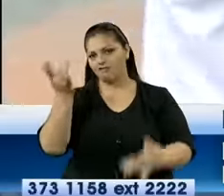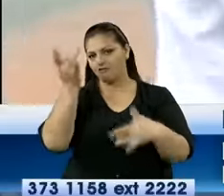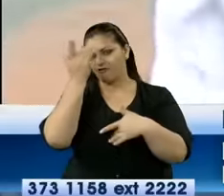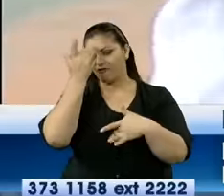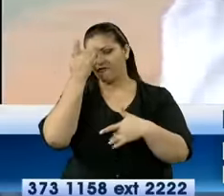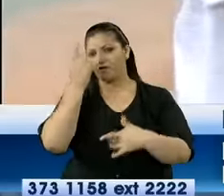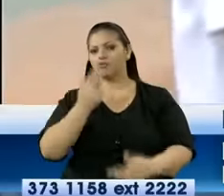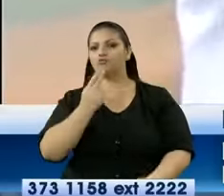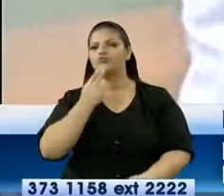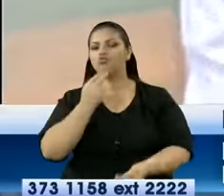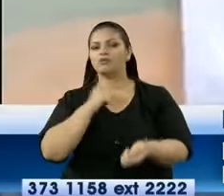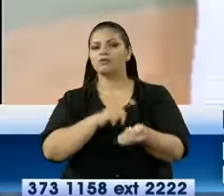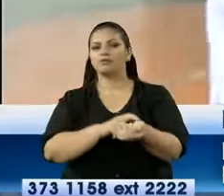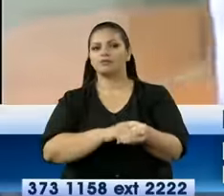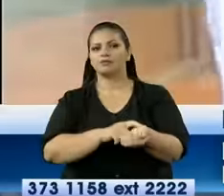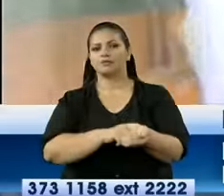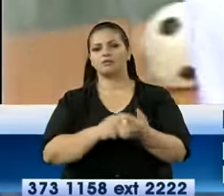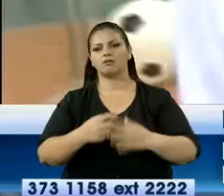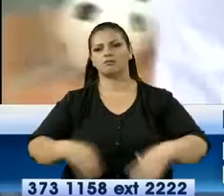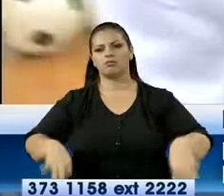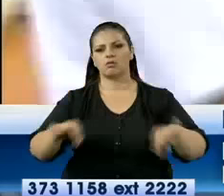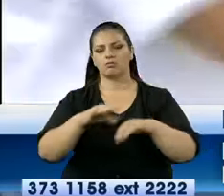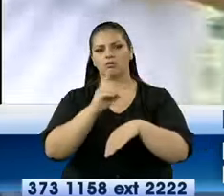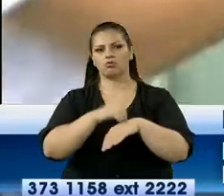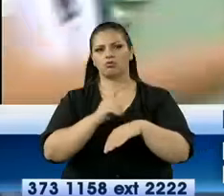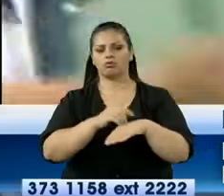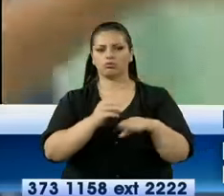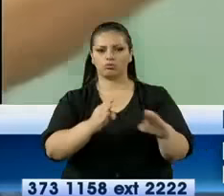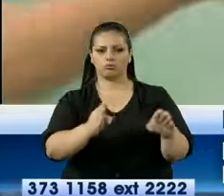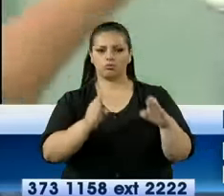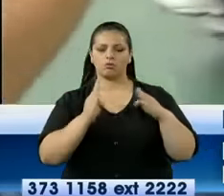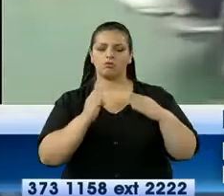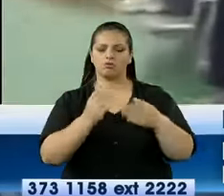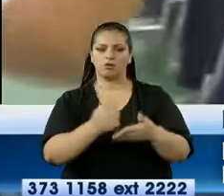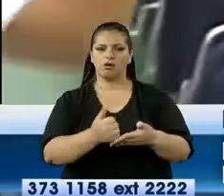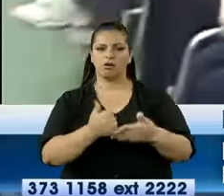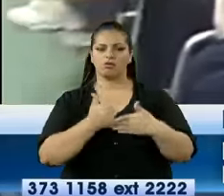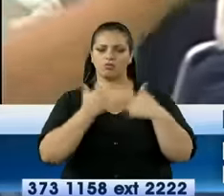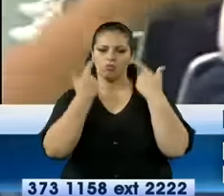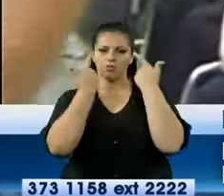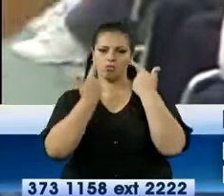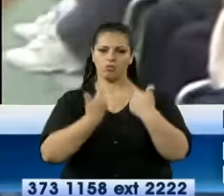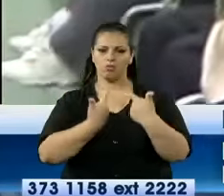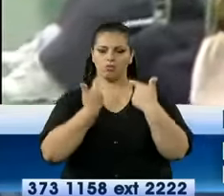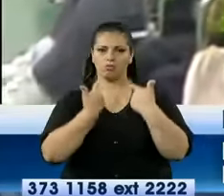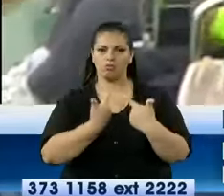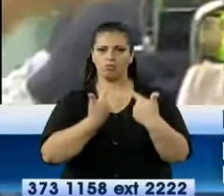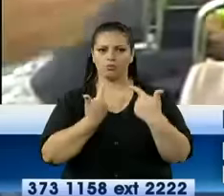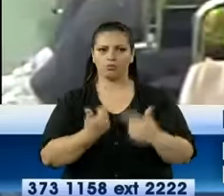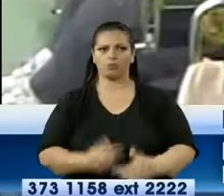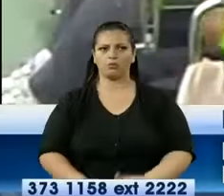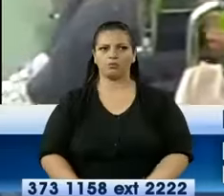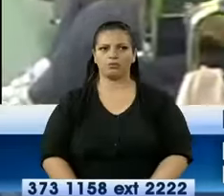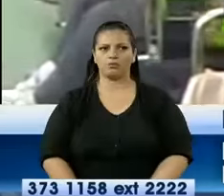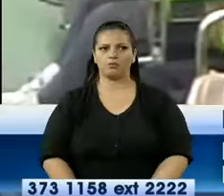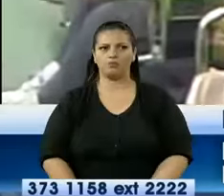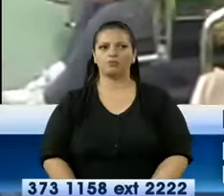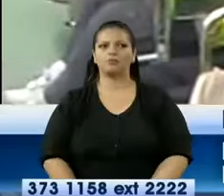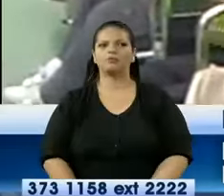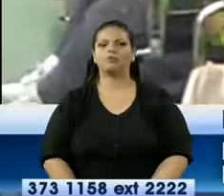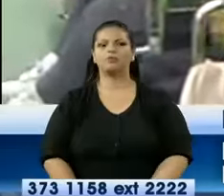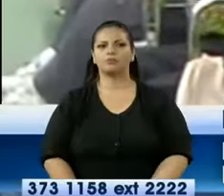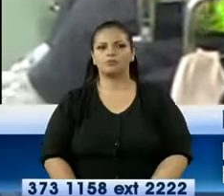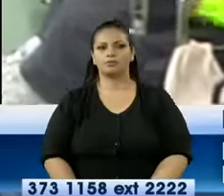requiere de control y supervisión, y bueno, se puede tener una vida plena siempre y cuando se cumpla con las